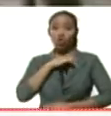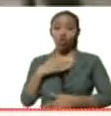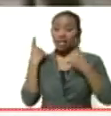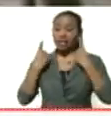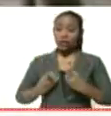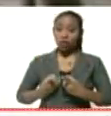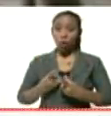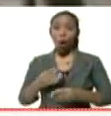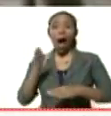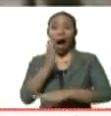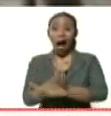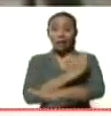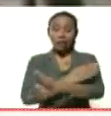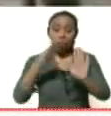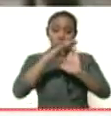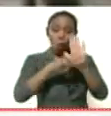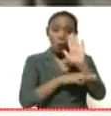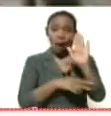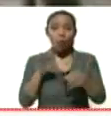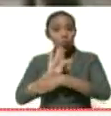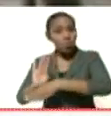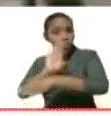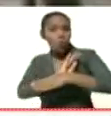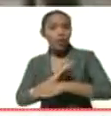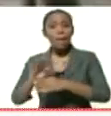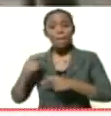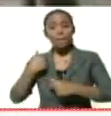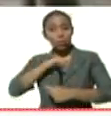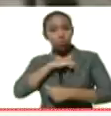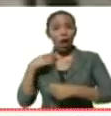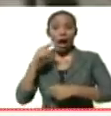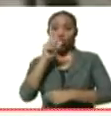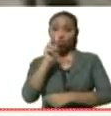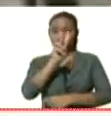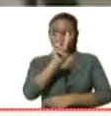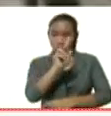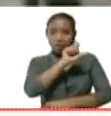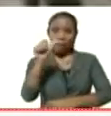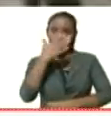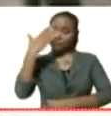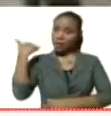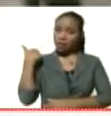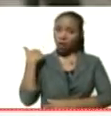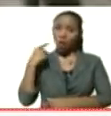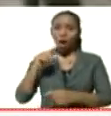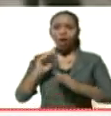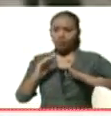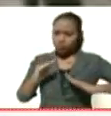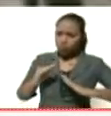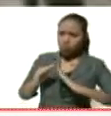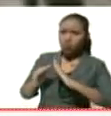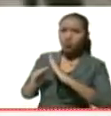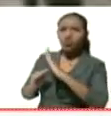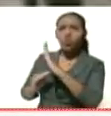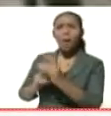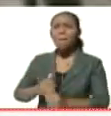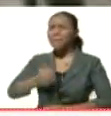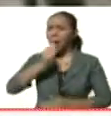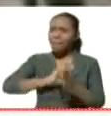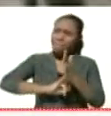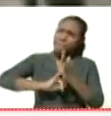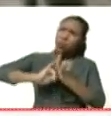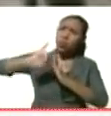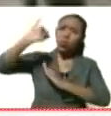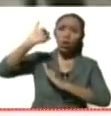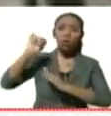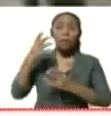de cuarentena y las medidas de protección hace 2 semanas, la curva hoy estaría en más de 10.000 casos y